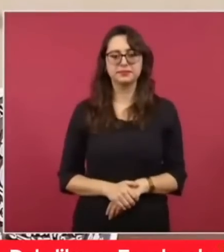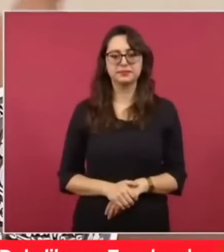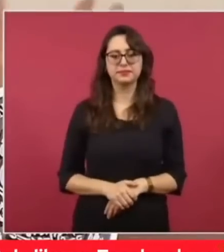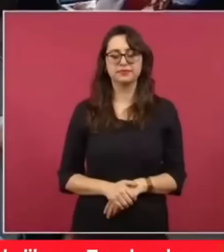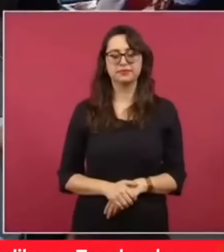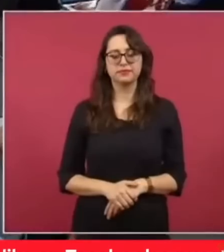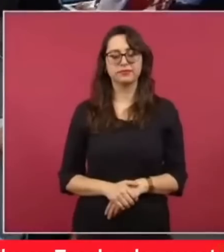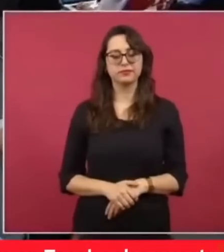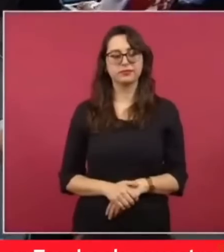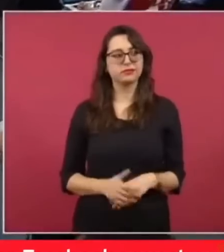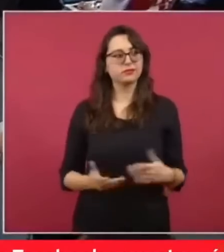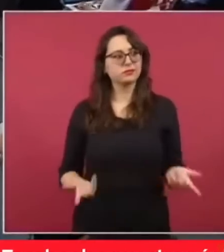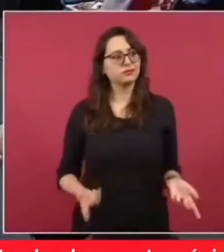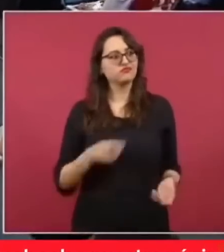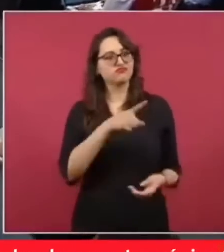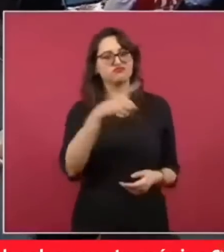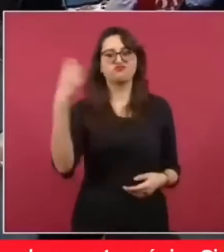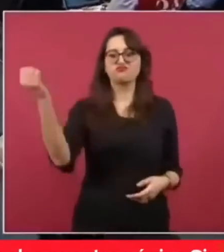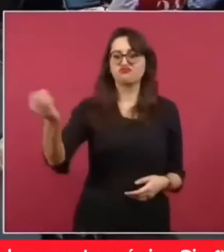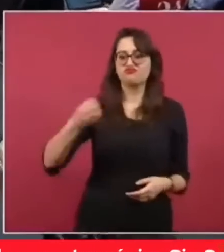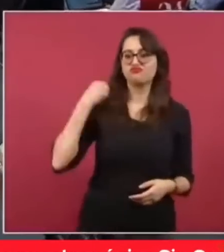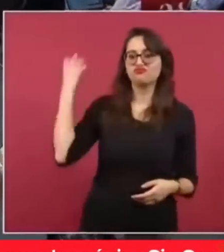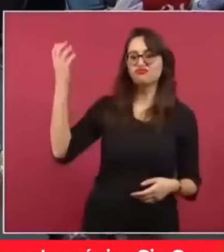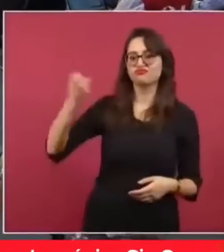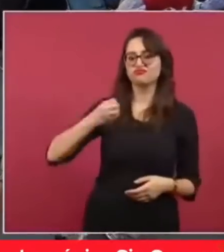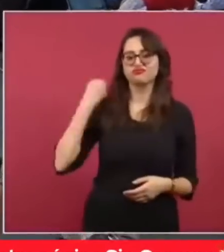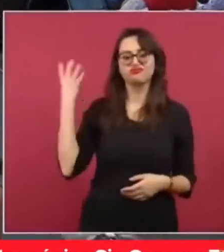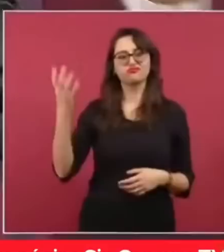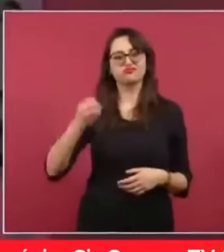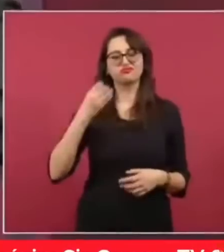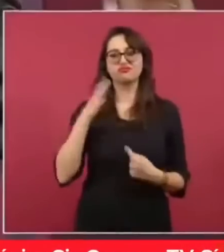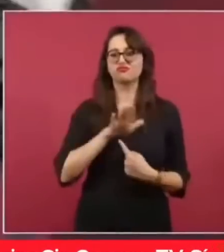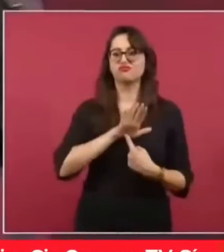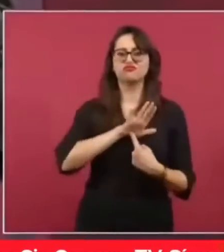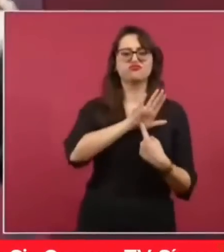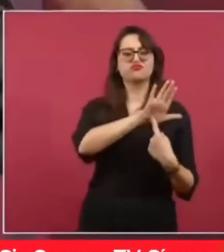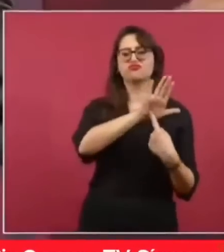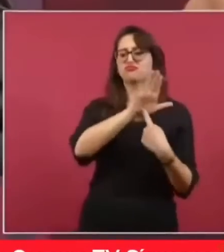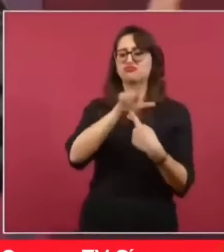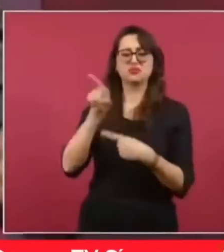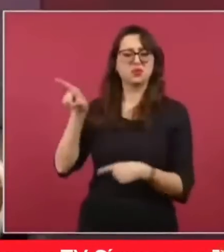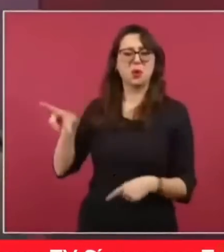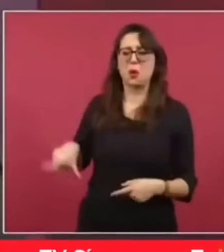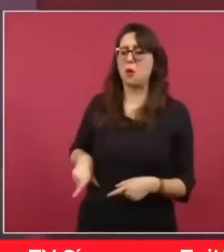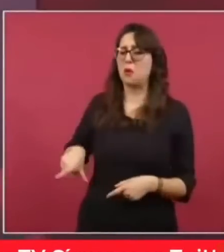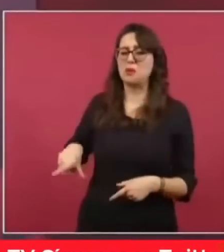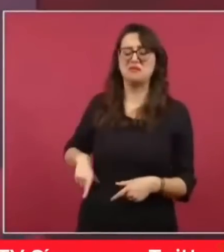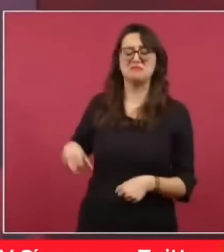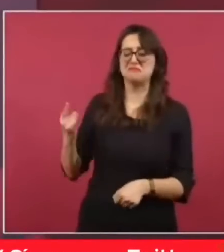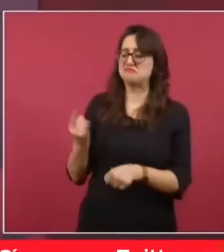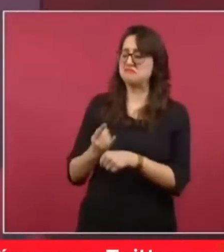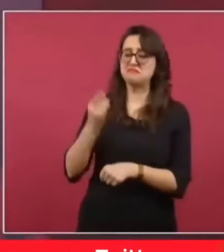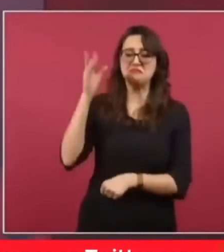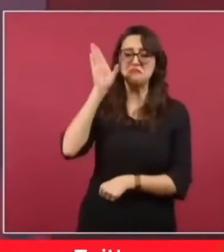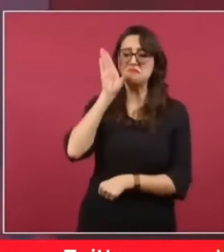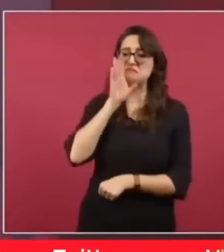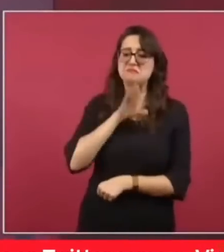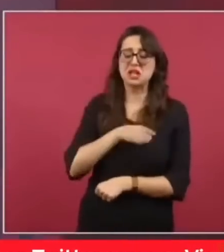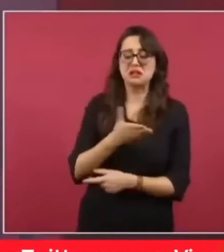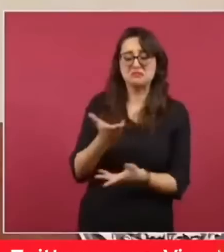Y hacen una conferencia de prensa para decir que habíamos actuado muy mal.